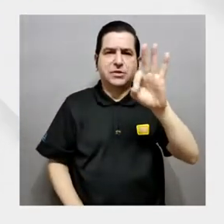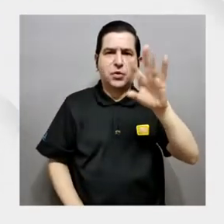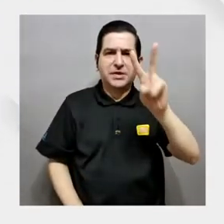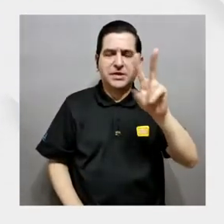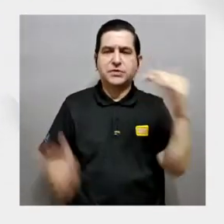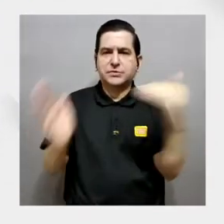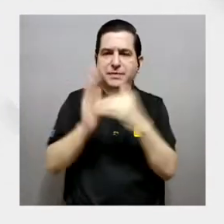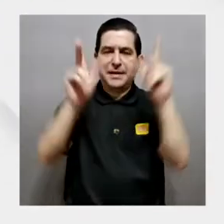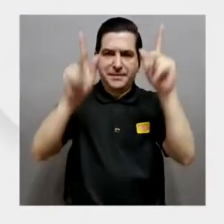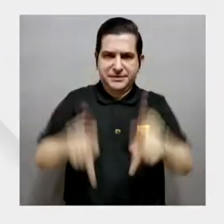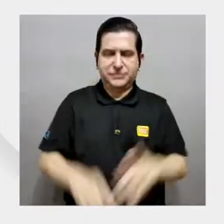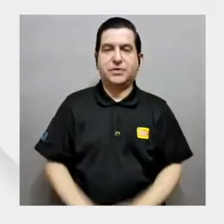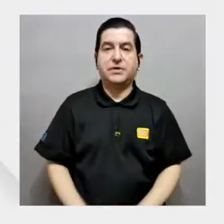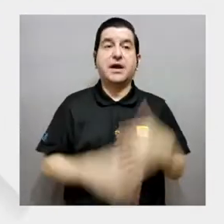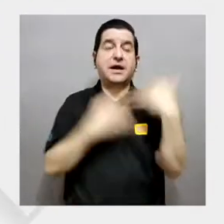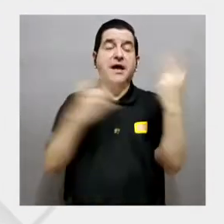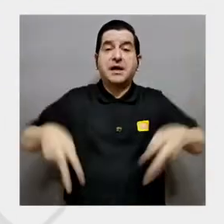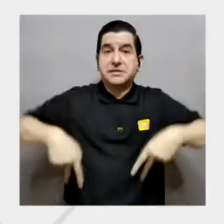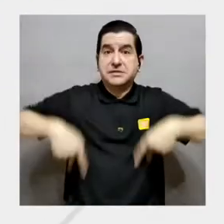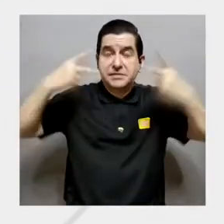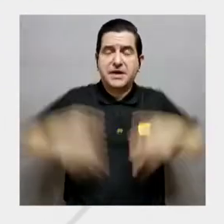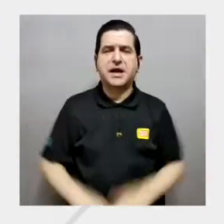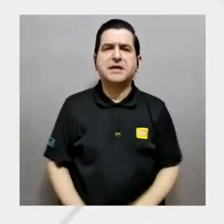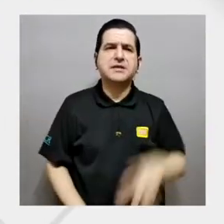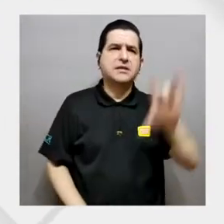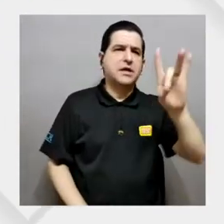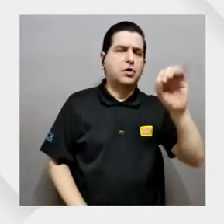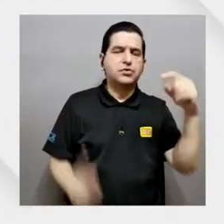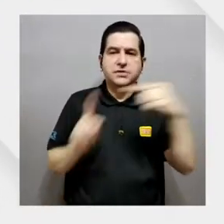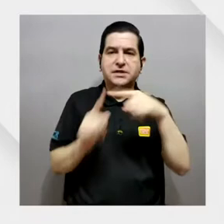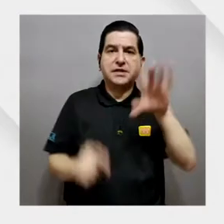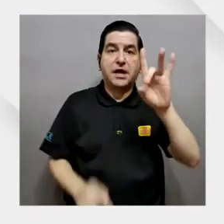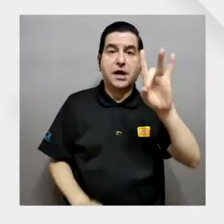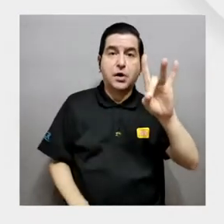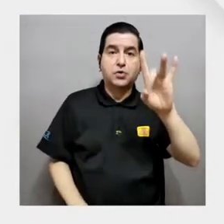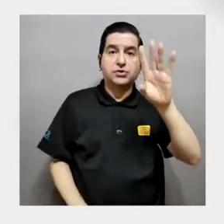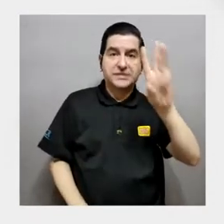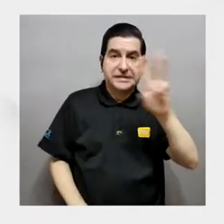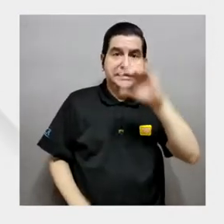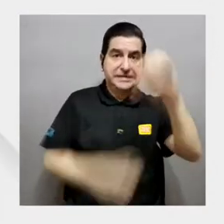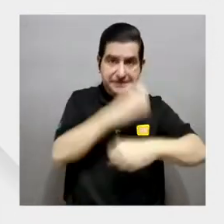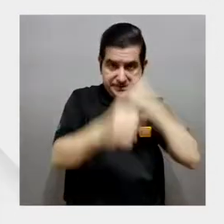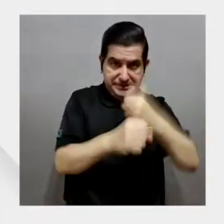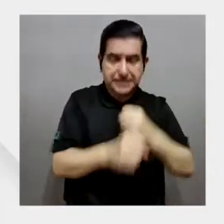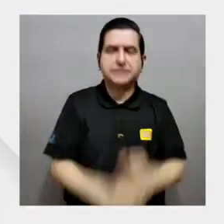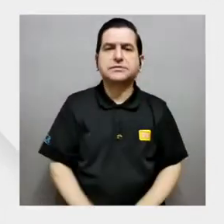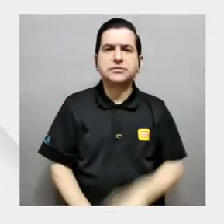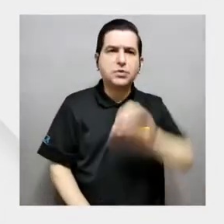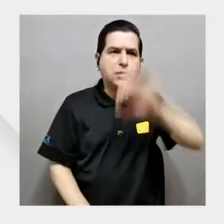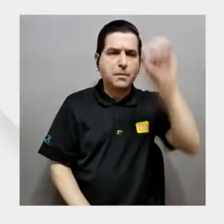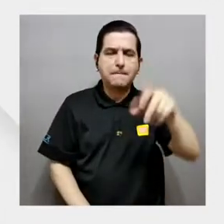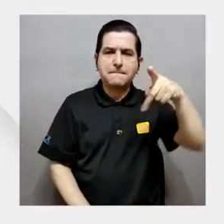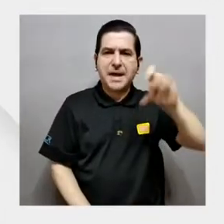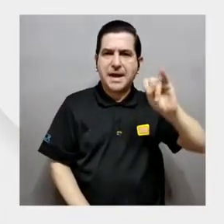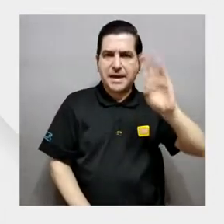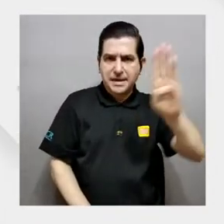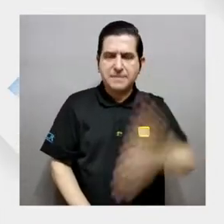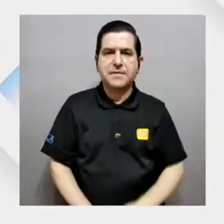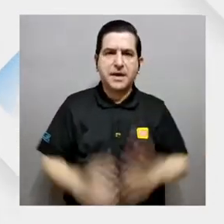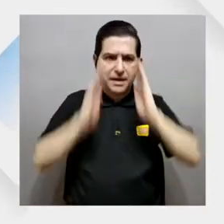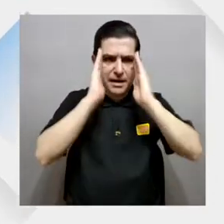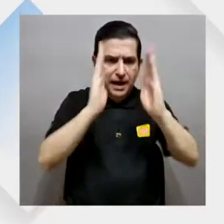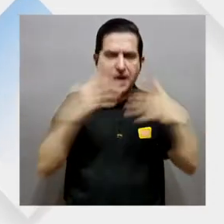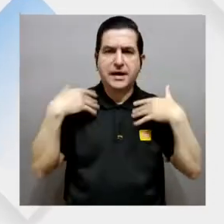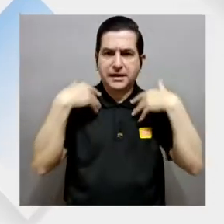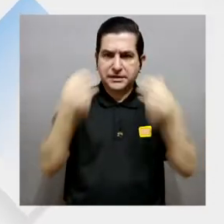50.792.000 personas. La esperanza de vida es de entre 80 y 86 años. El porcentaje del Producto Interno Bruto que se dedica